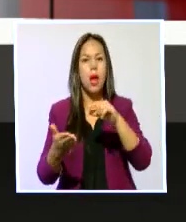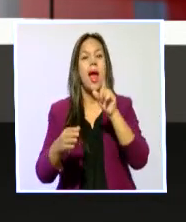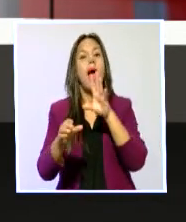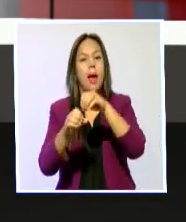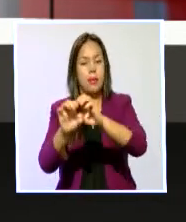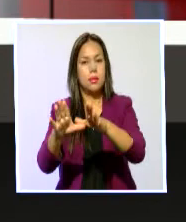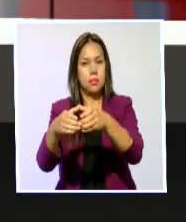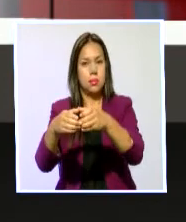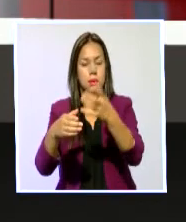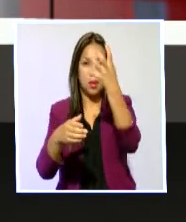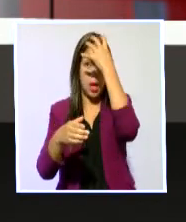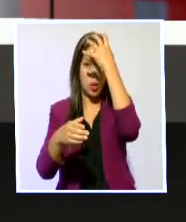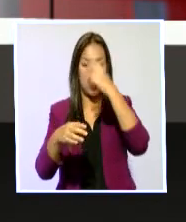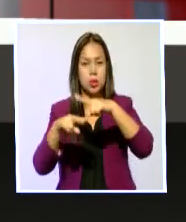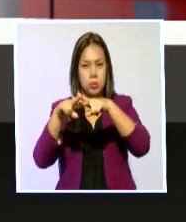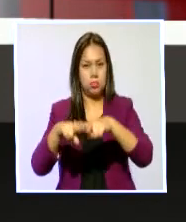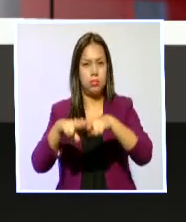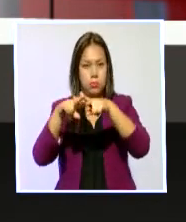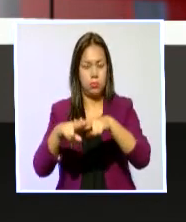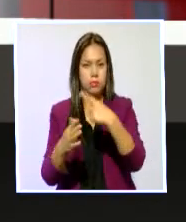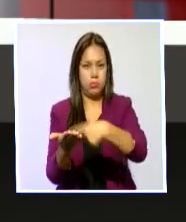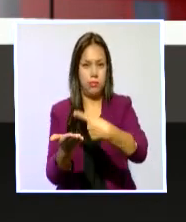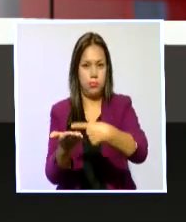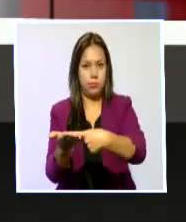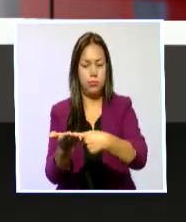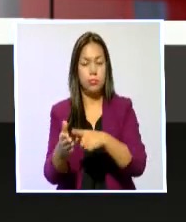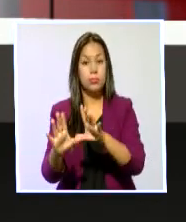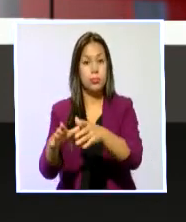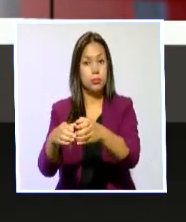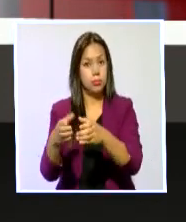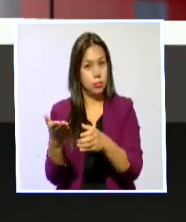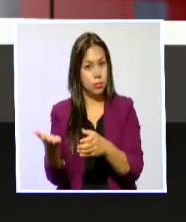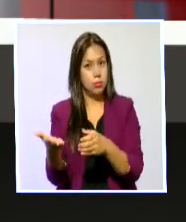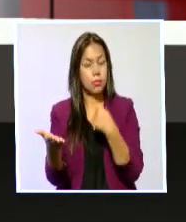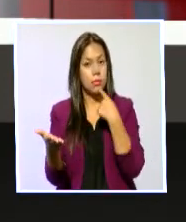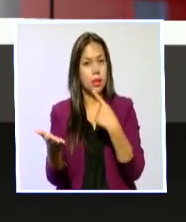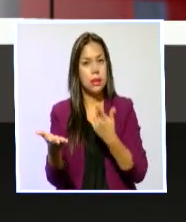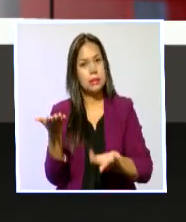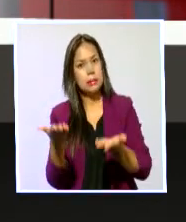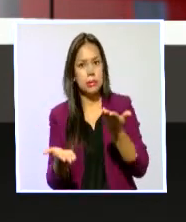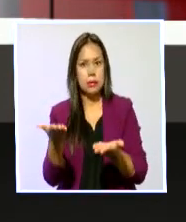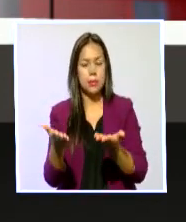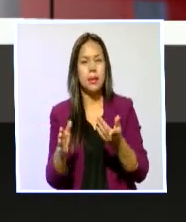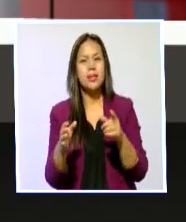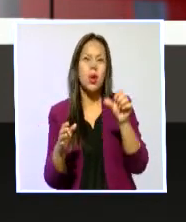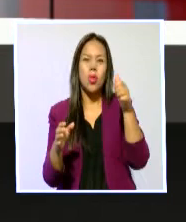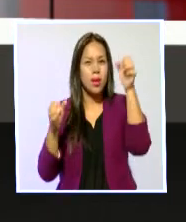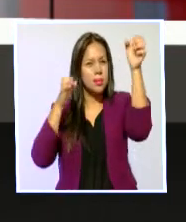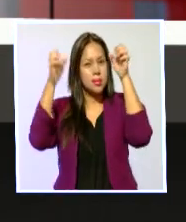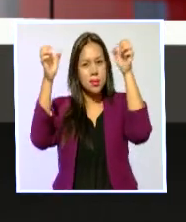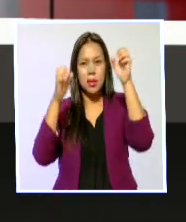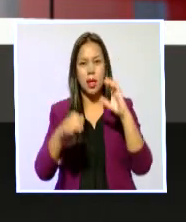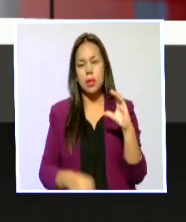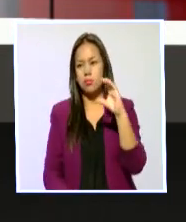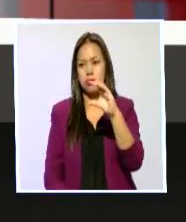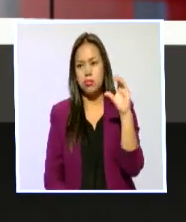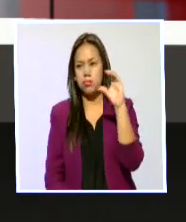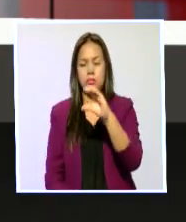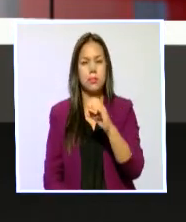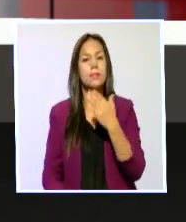interior de la Comisión de Educación del Legislativo. La mesa analiza cuáles podrían ser otras alternativas de financiamiento.